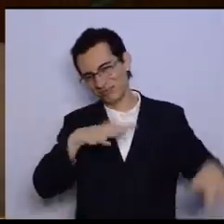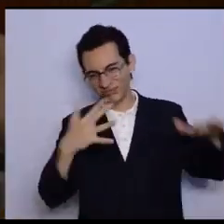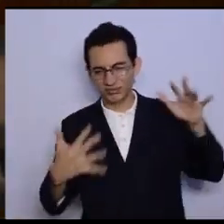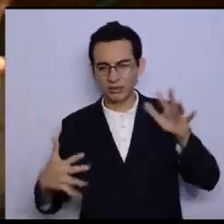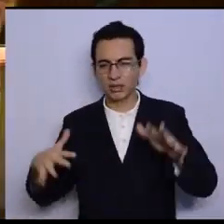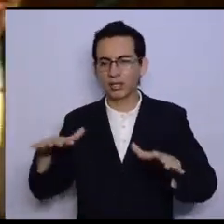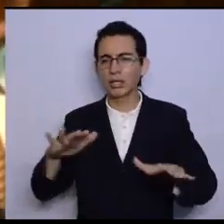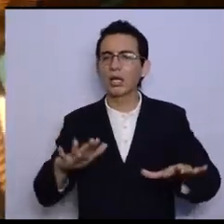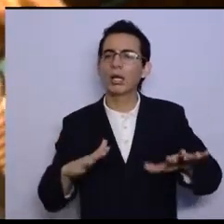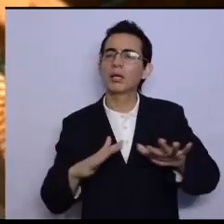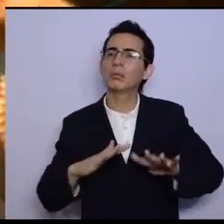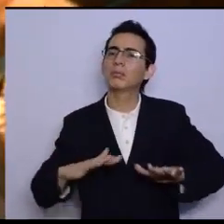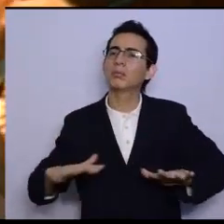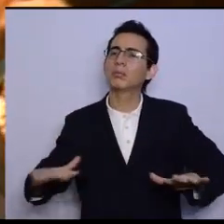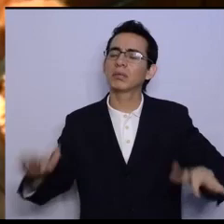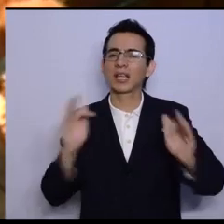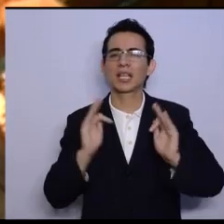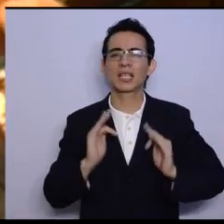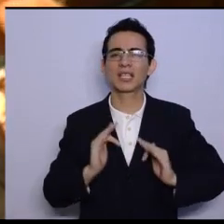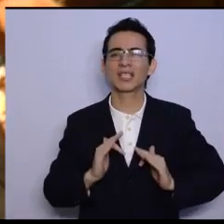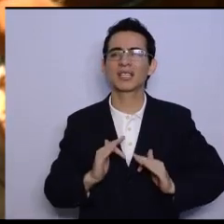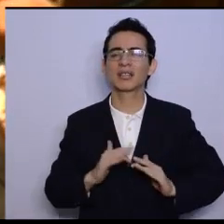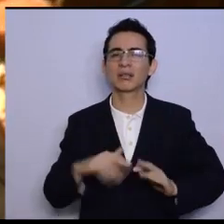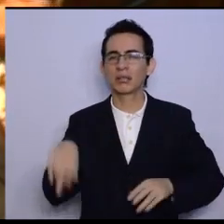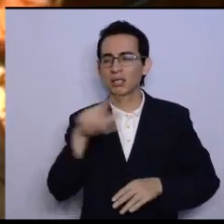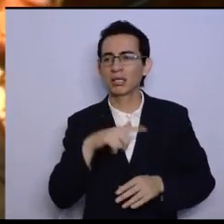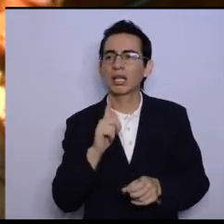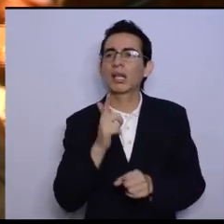tempestad. ¿Quién era el culpable?